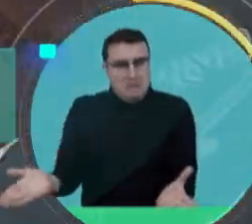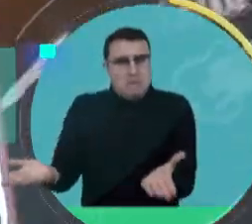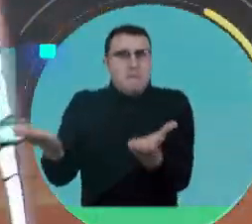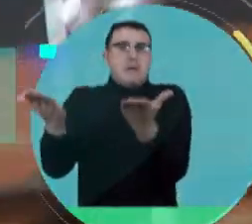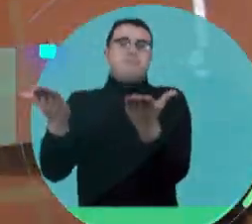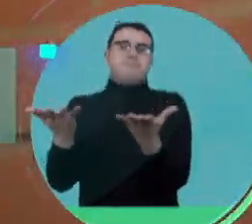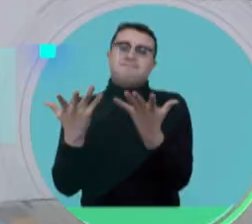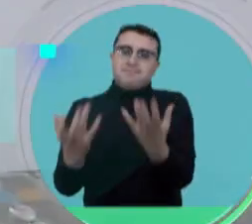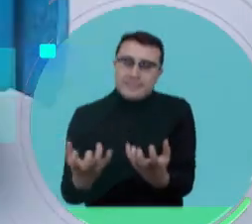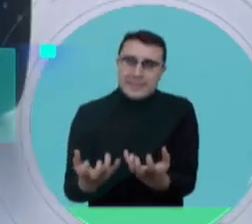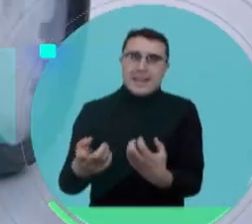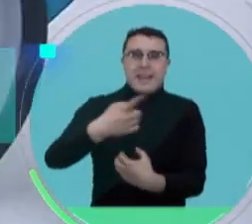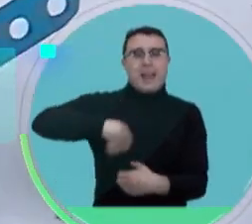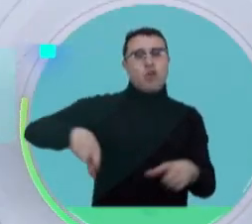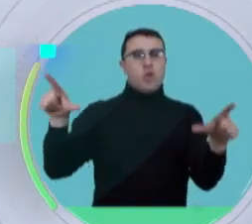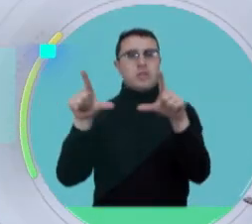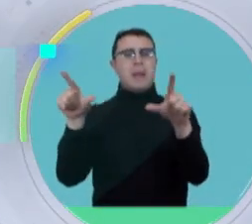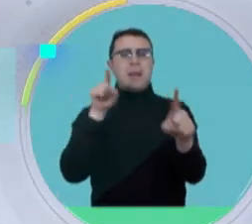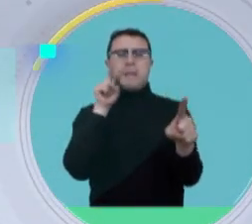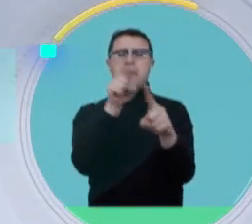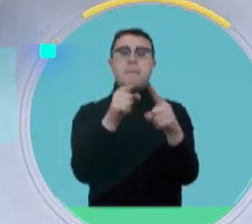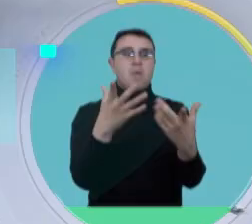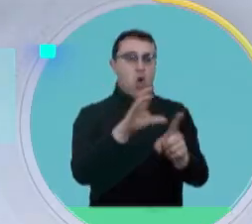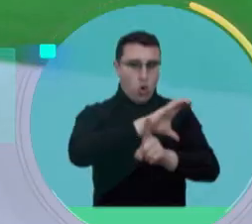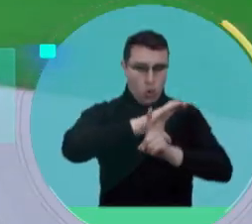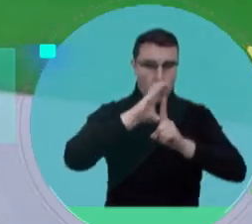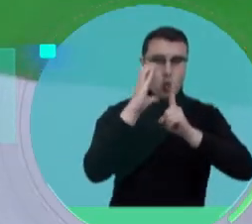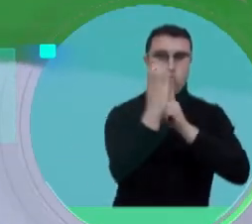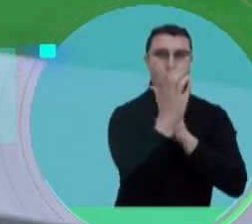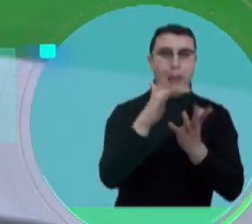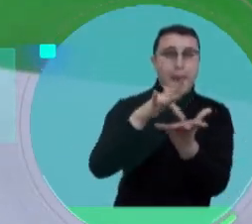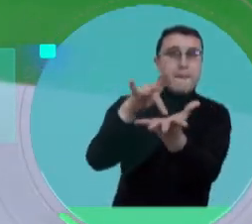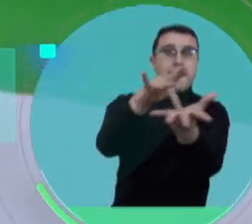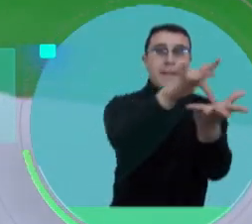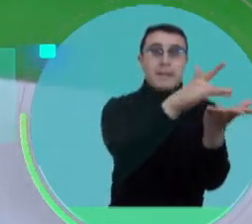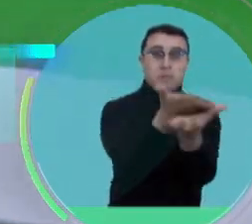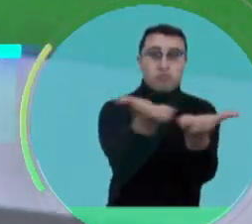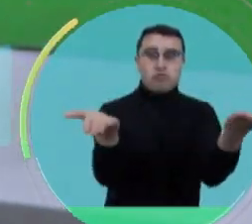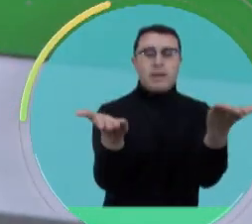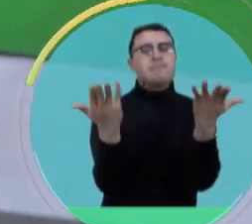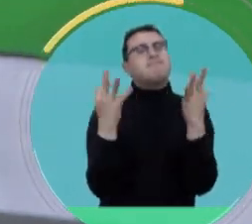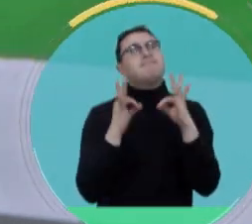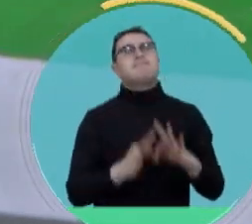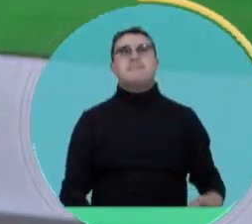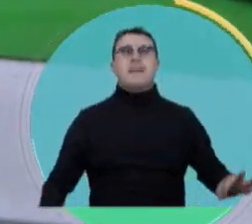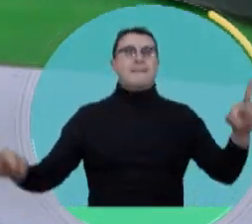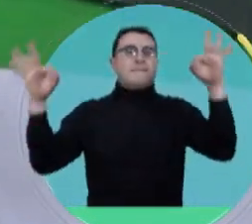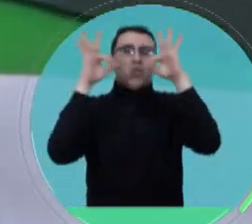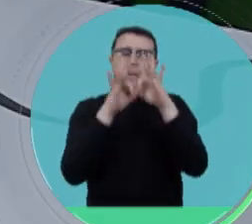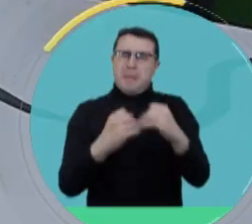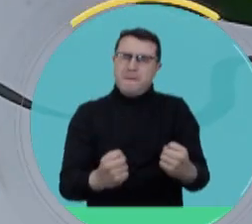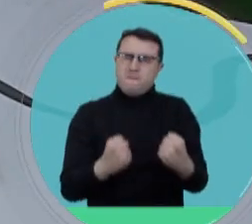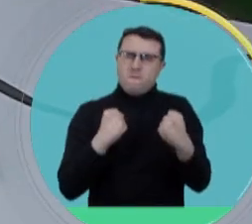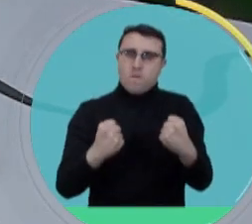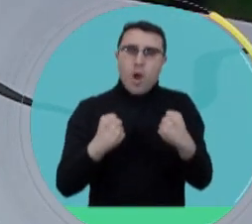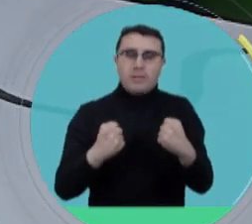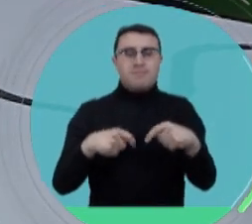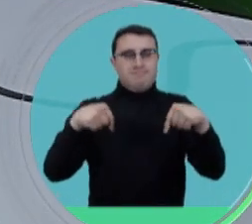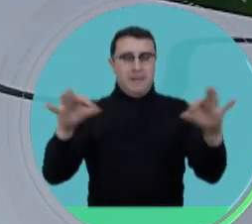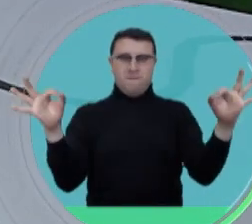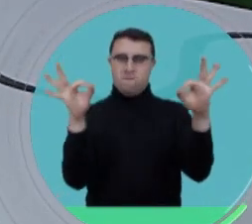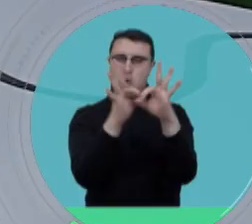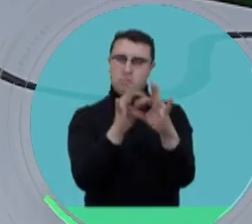apostándole duramente digamos a este tipo de de televisión en donde la cultura participativa es eh